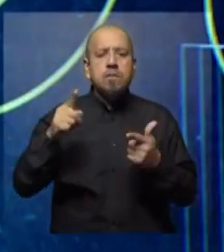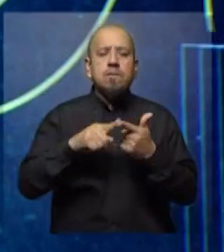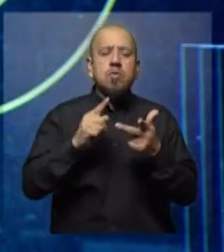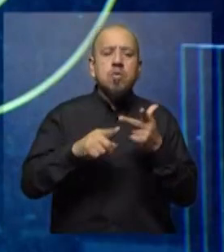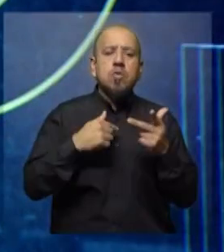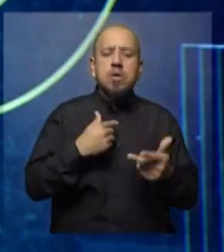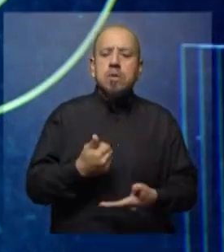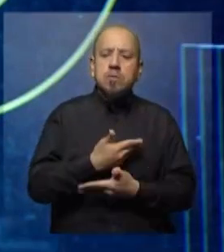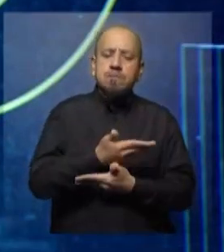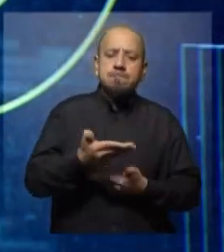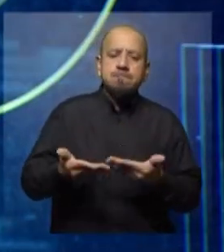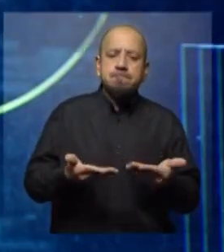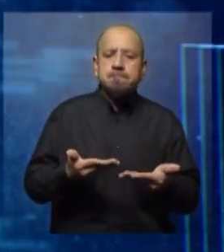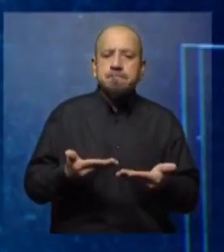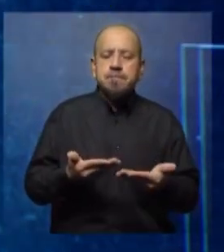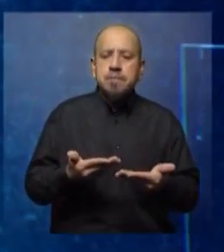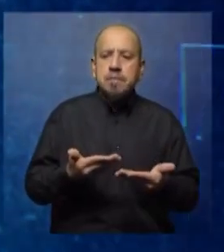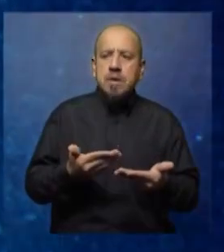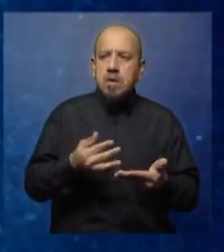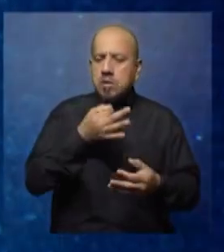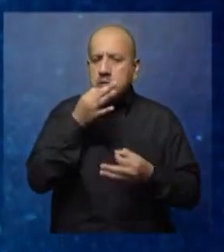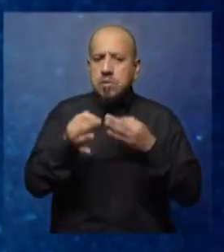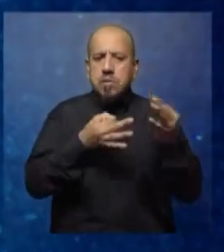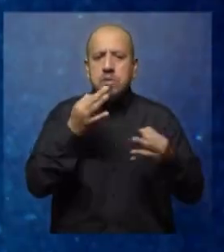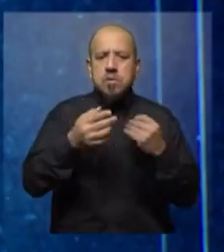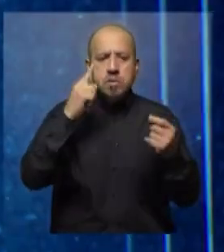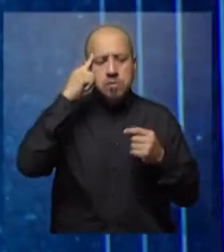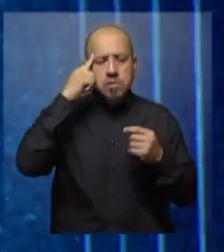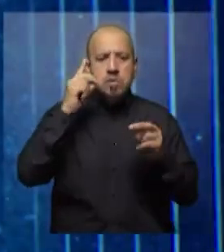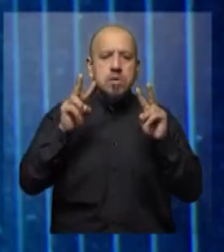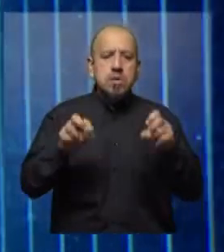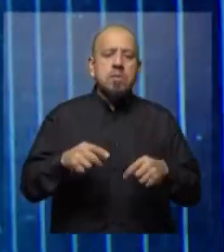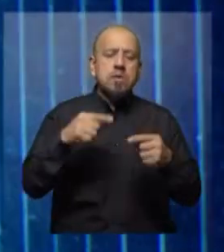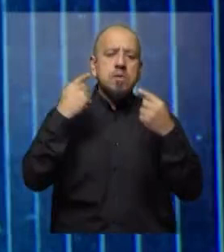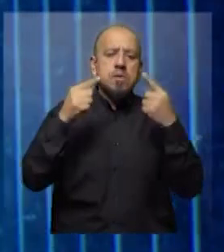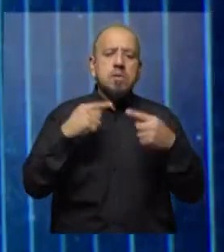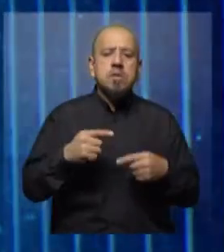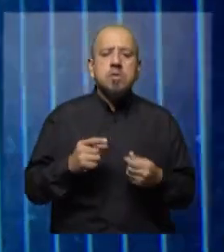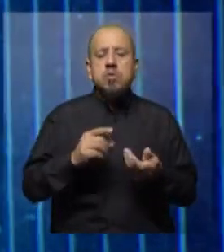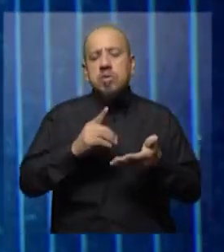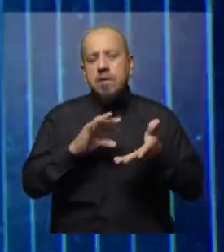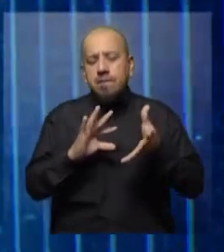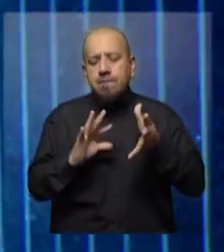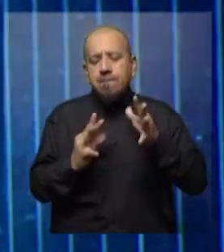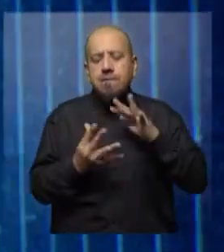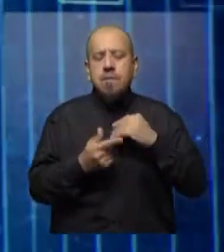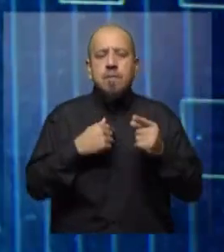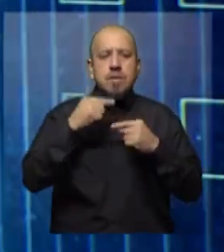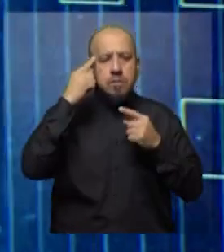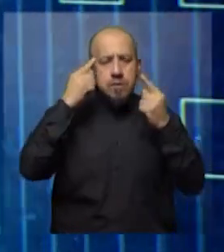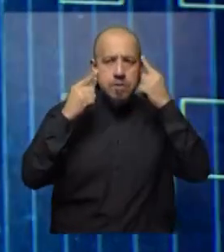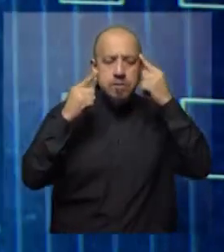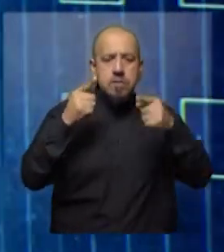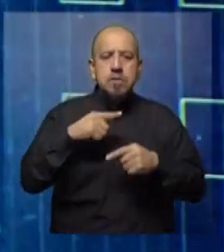nos transmitió además de todas sus reflexiones sobre diversos temas una forma de encarar los